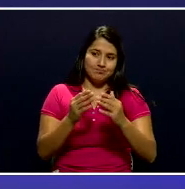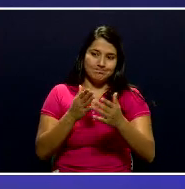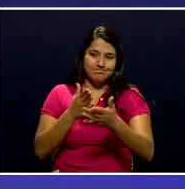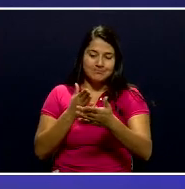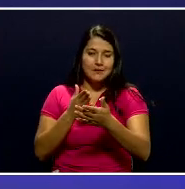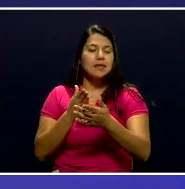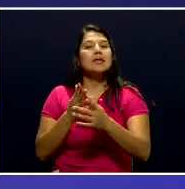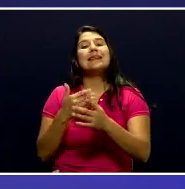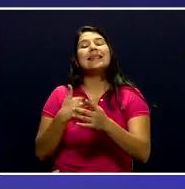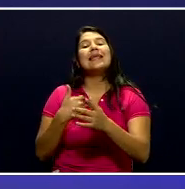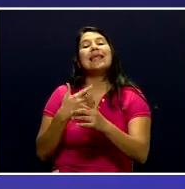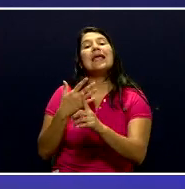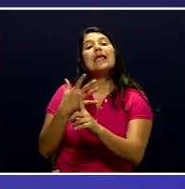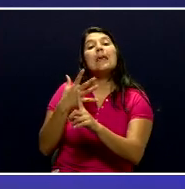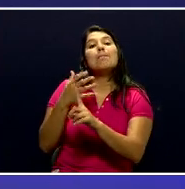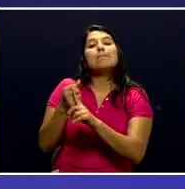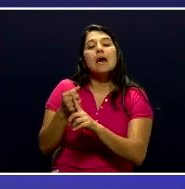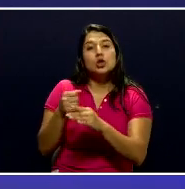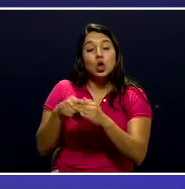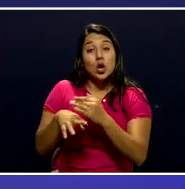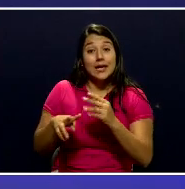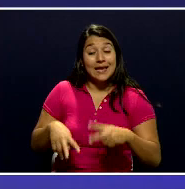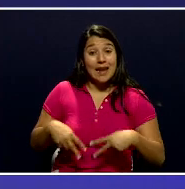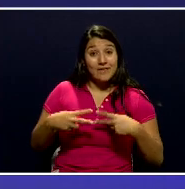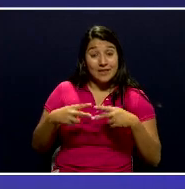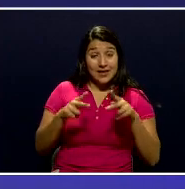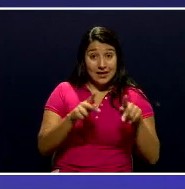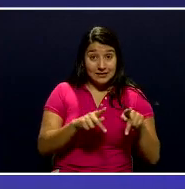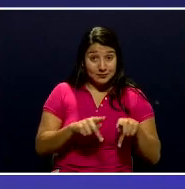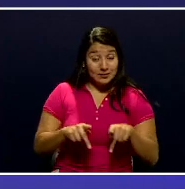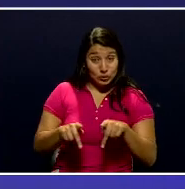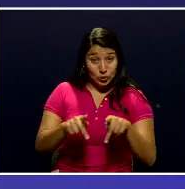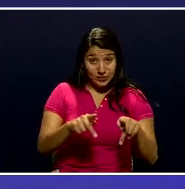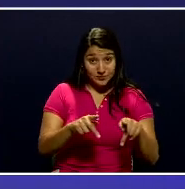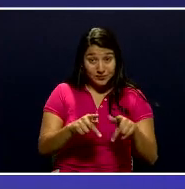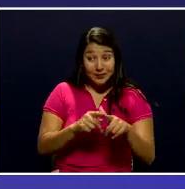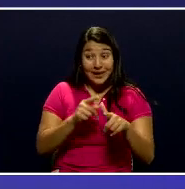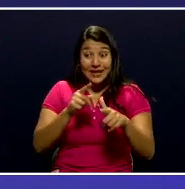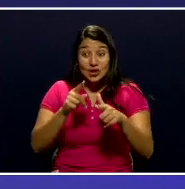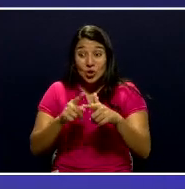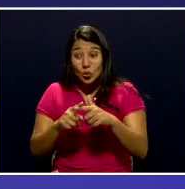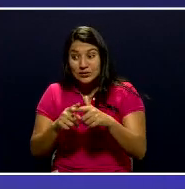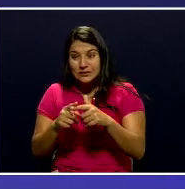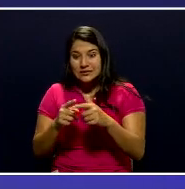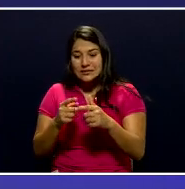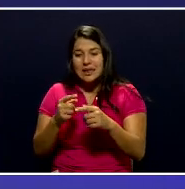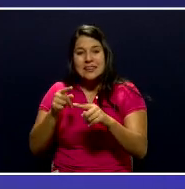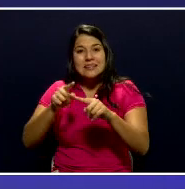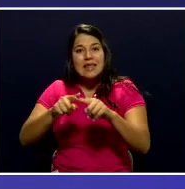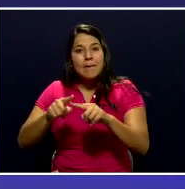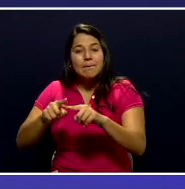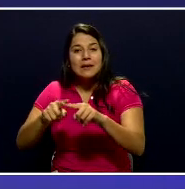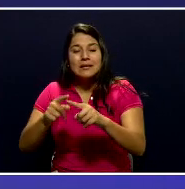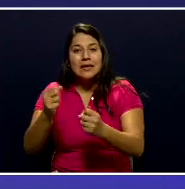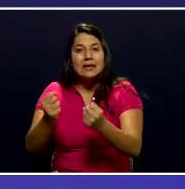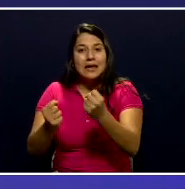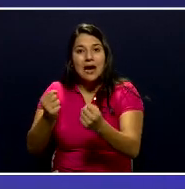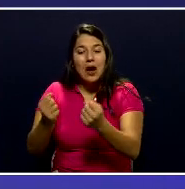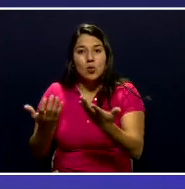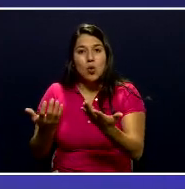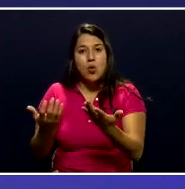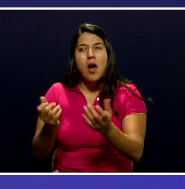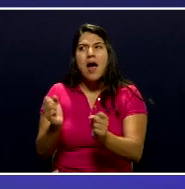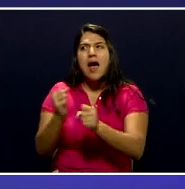y esta construcción de ciudades autocentrísticas hace que las ciudades sean hostiles para quien no tiene